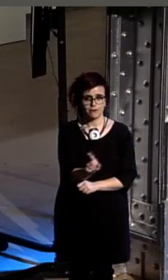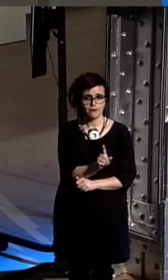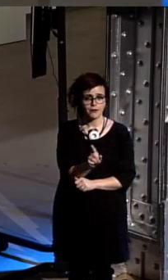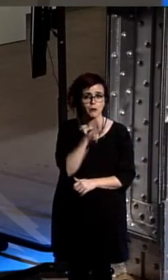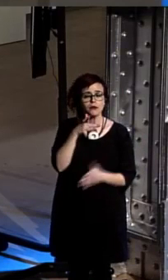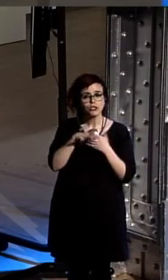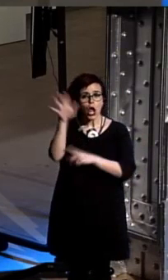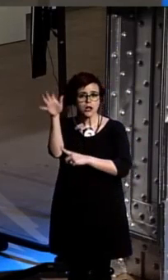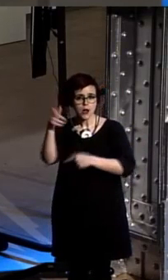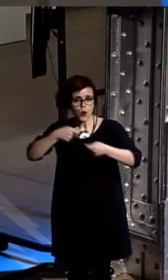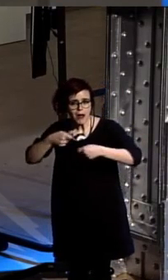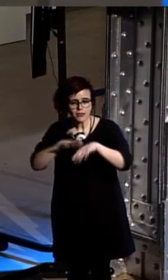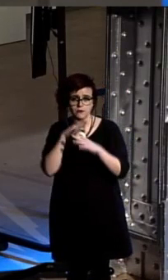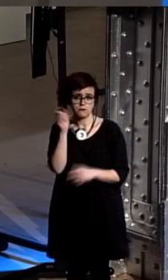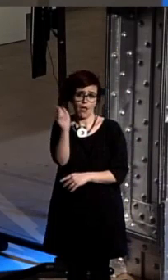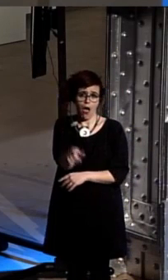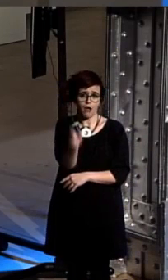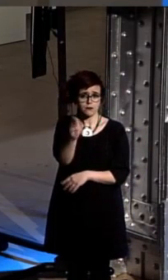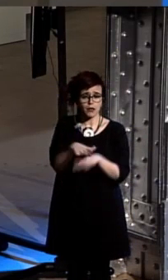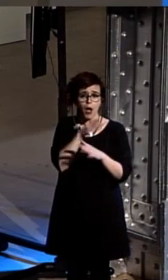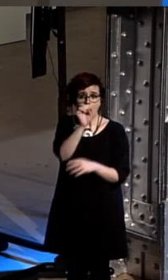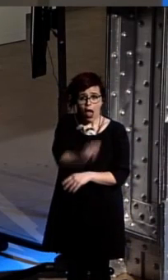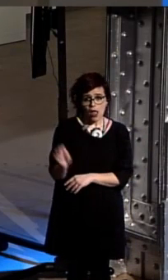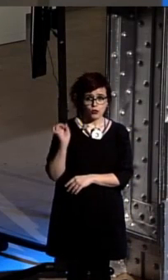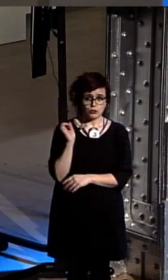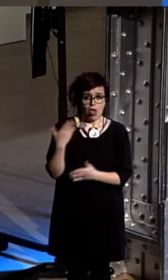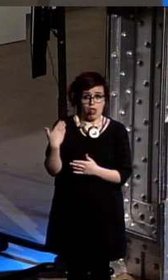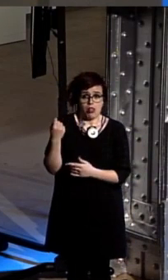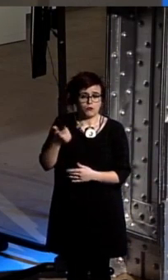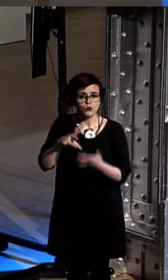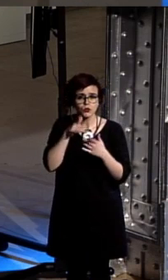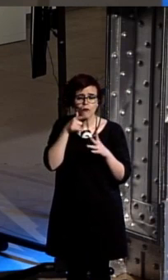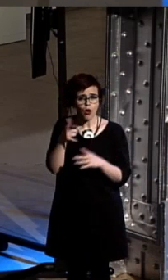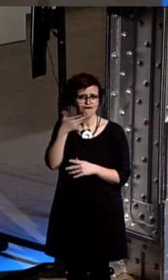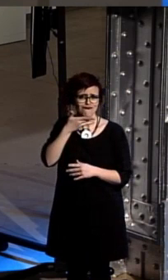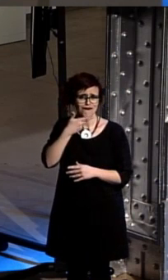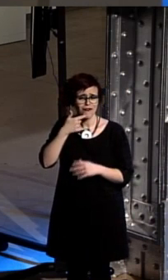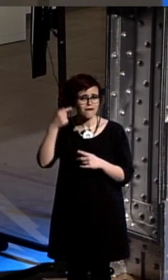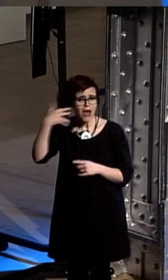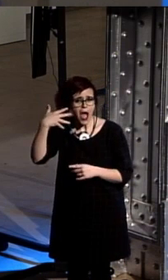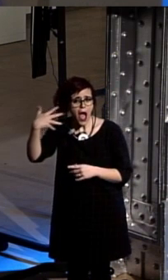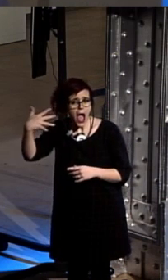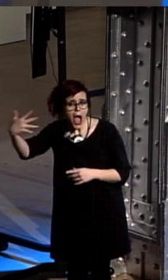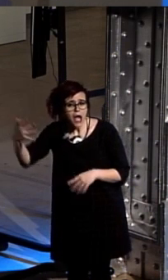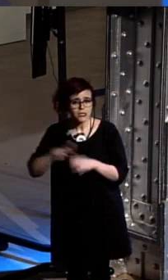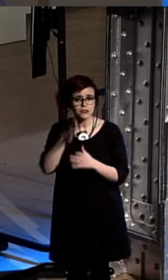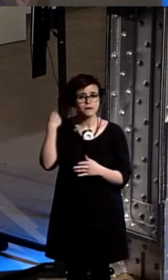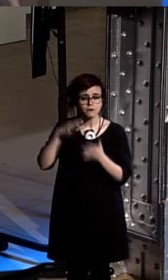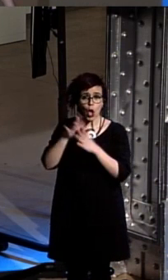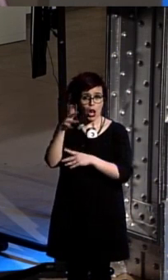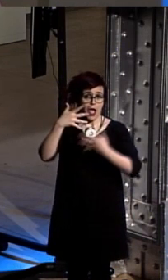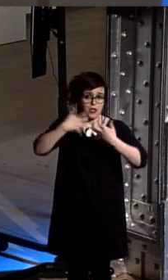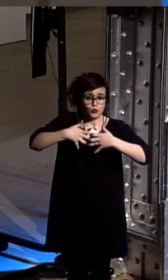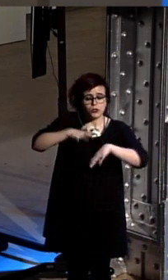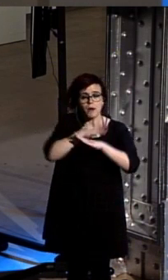que el neuromarketing se ha vuelto un término muy frecuente ahora. En los últimos años hemos oído hablar mucho de ello, y en los últimos años también la industria ha retomado el